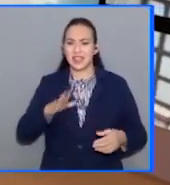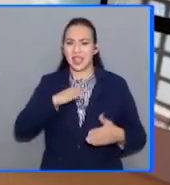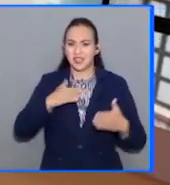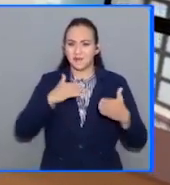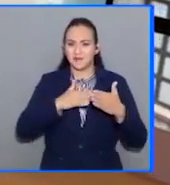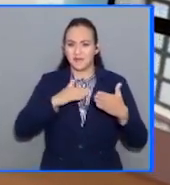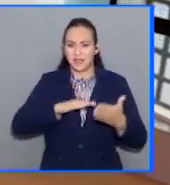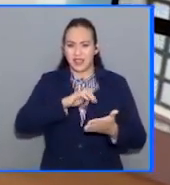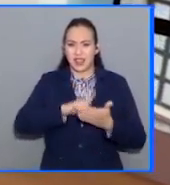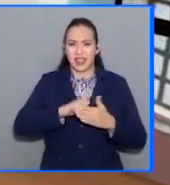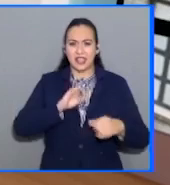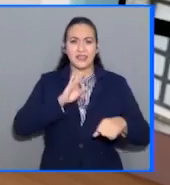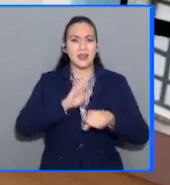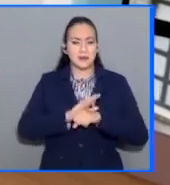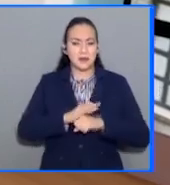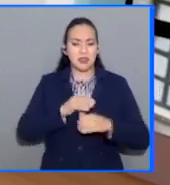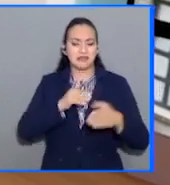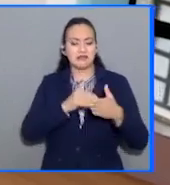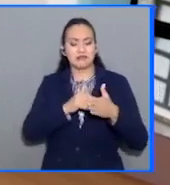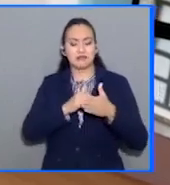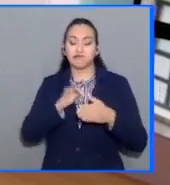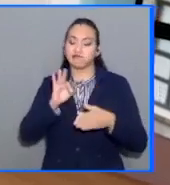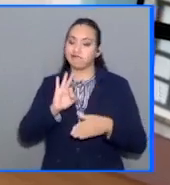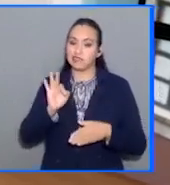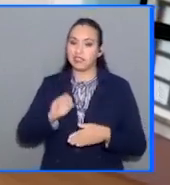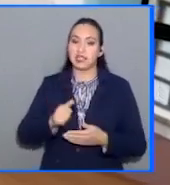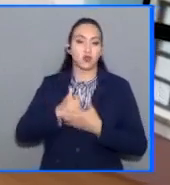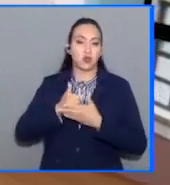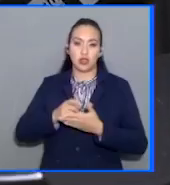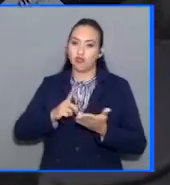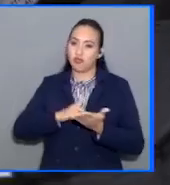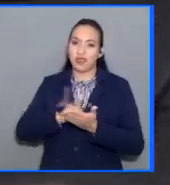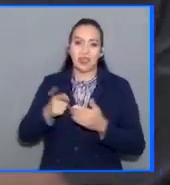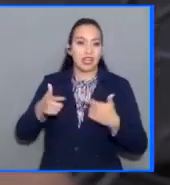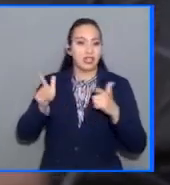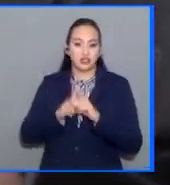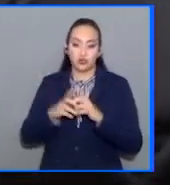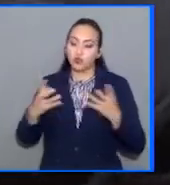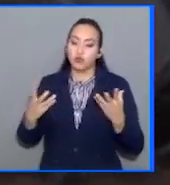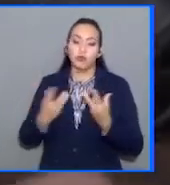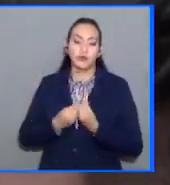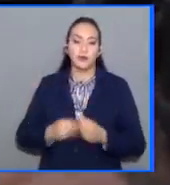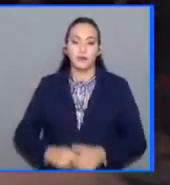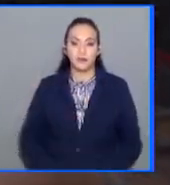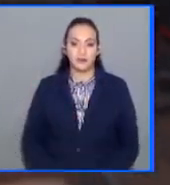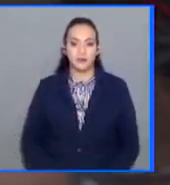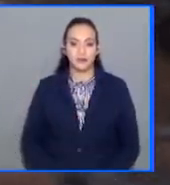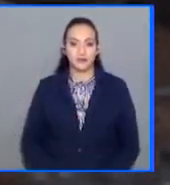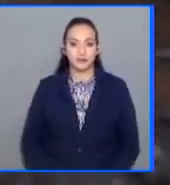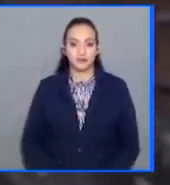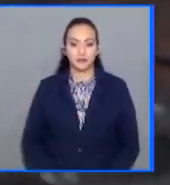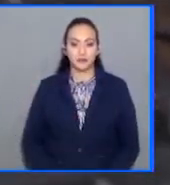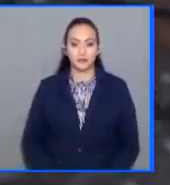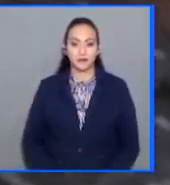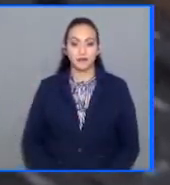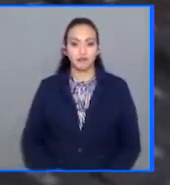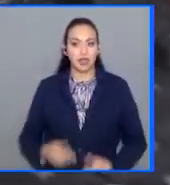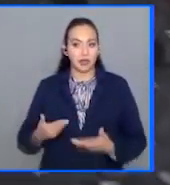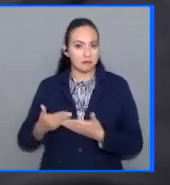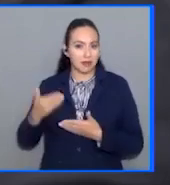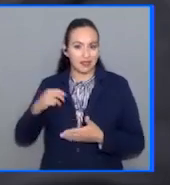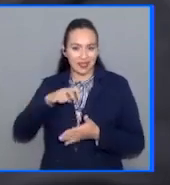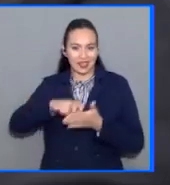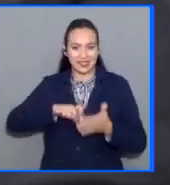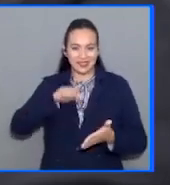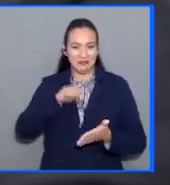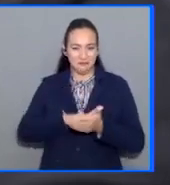podrían afectar la defensa de los derechos colectivos. Las recientes reformas legales y constitucionales